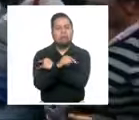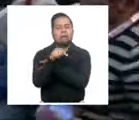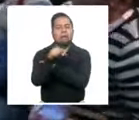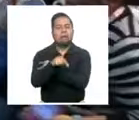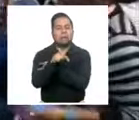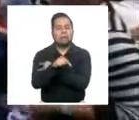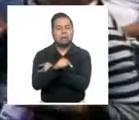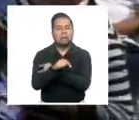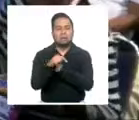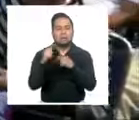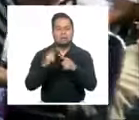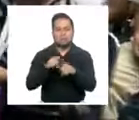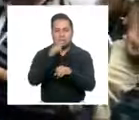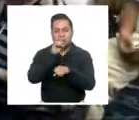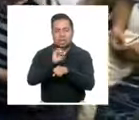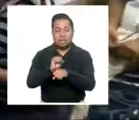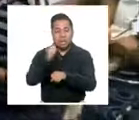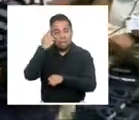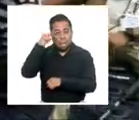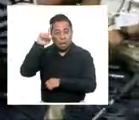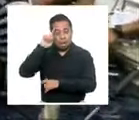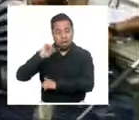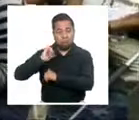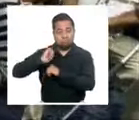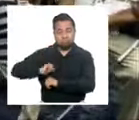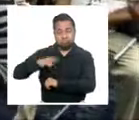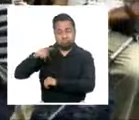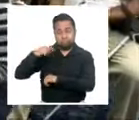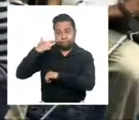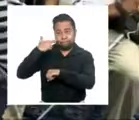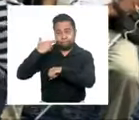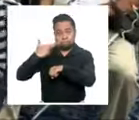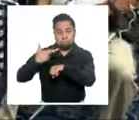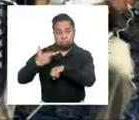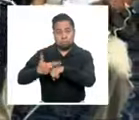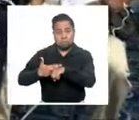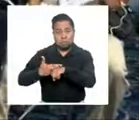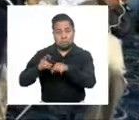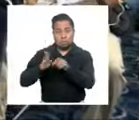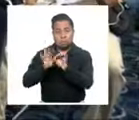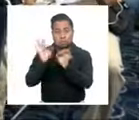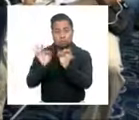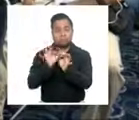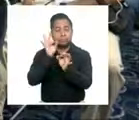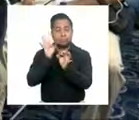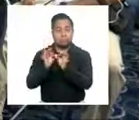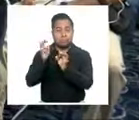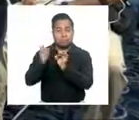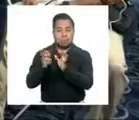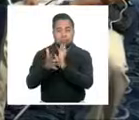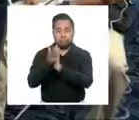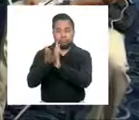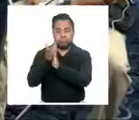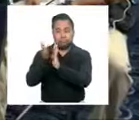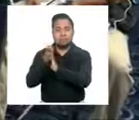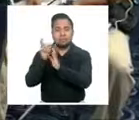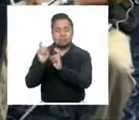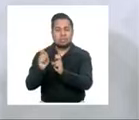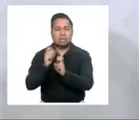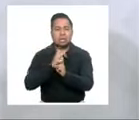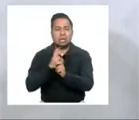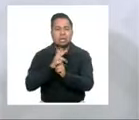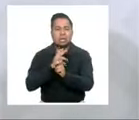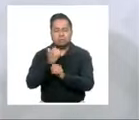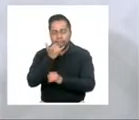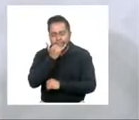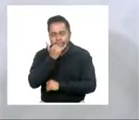la Secretaría de la Marina la responsabilidad de concluir este parque interoceánico,